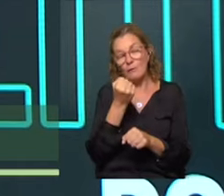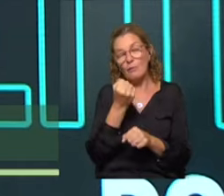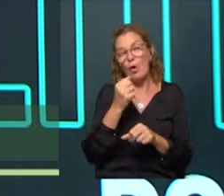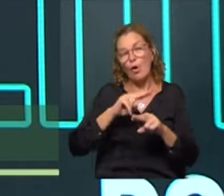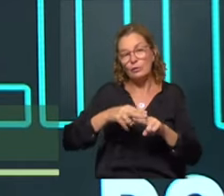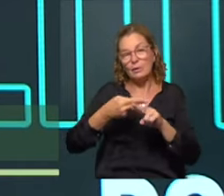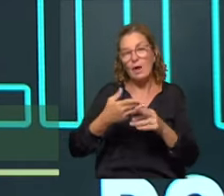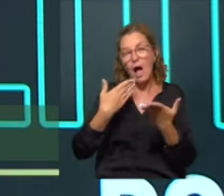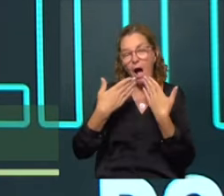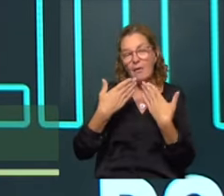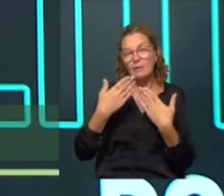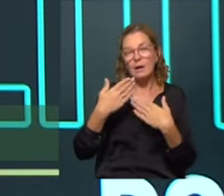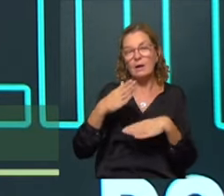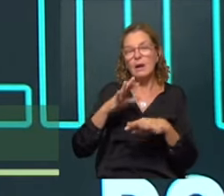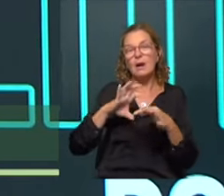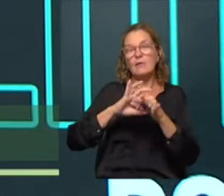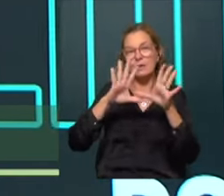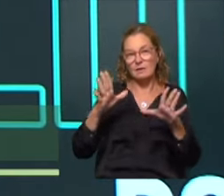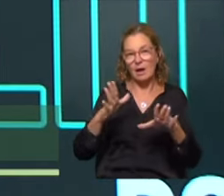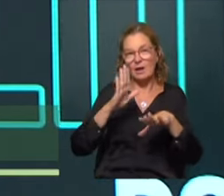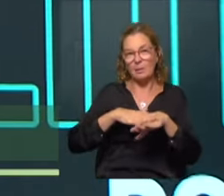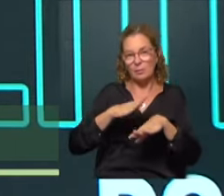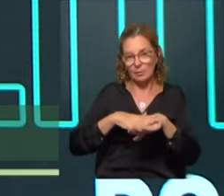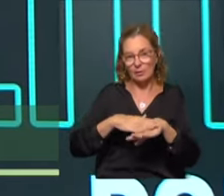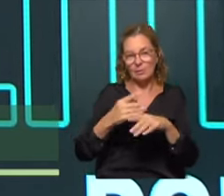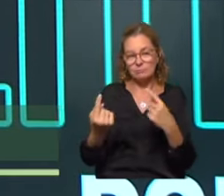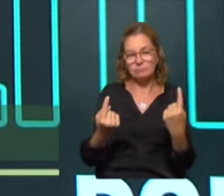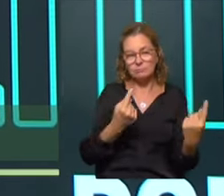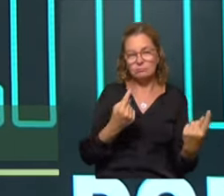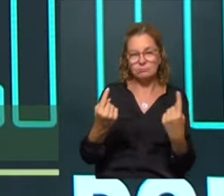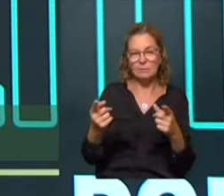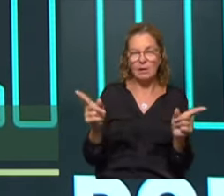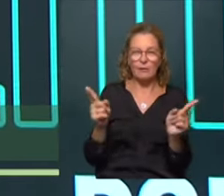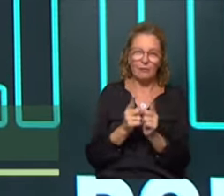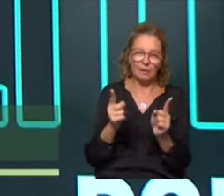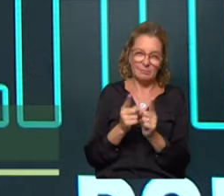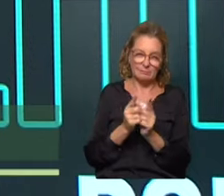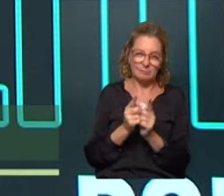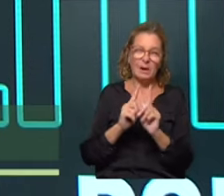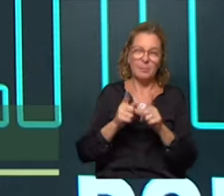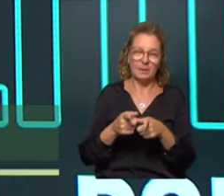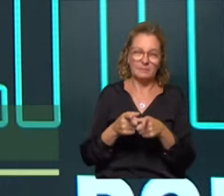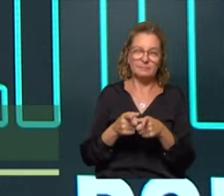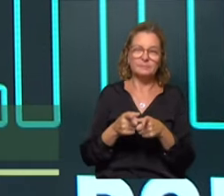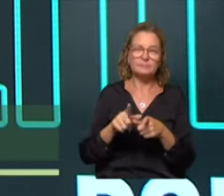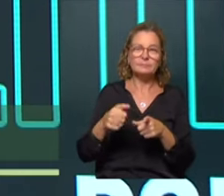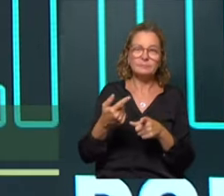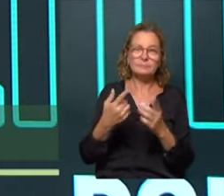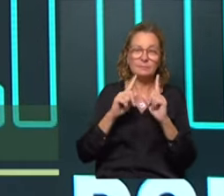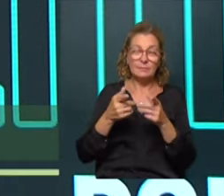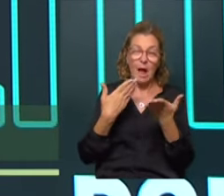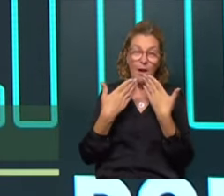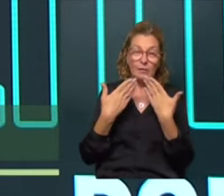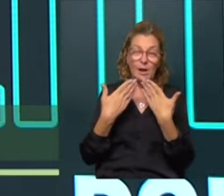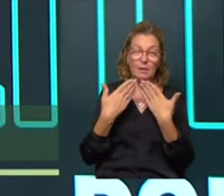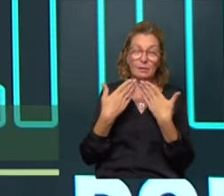mostrando como concepto la libertad y la responsabilidad, esto que resumió en la libertad responsable. Y hay otro, que lo hemos hablado en otros